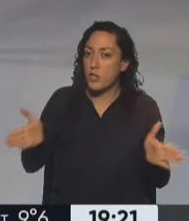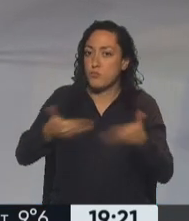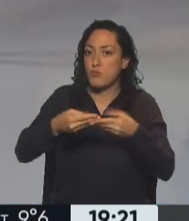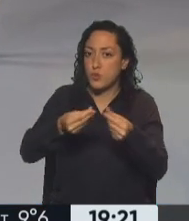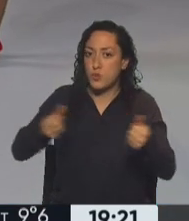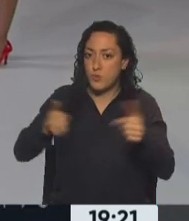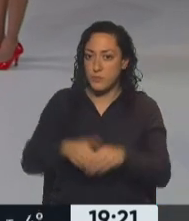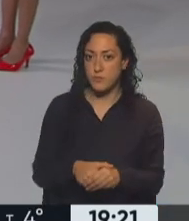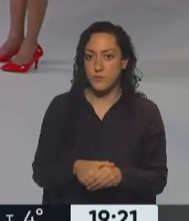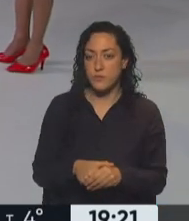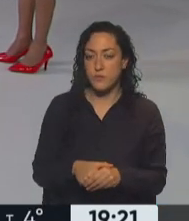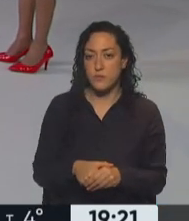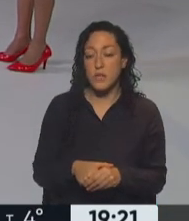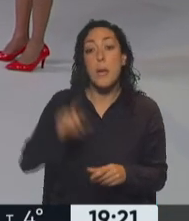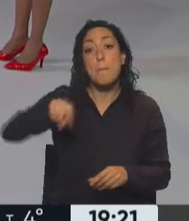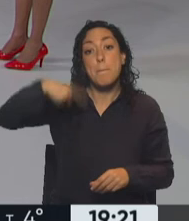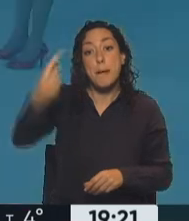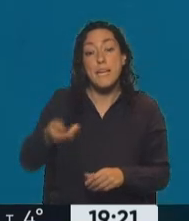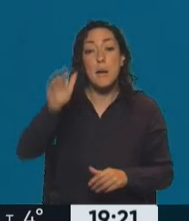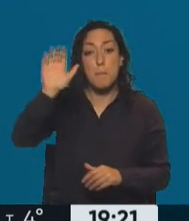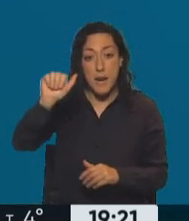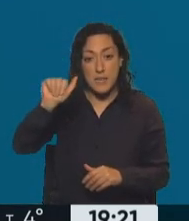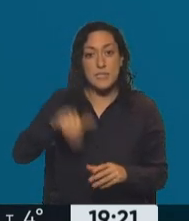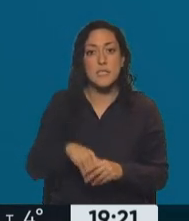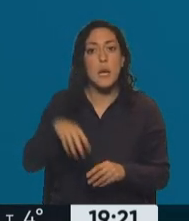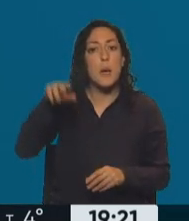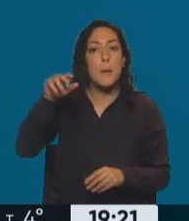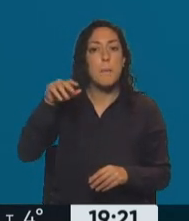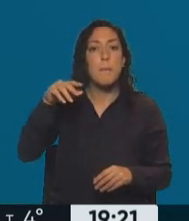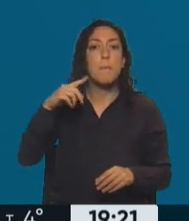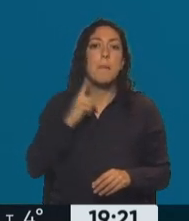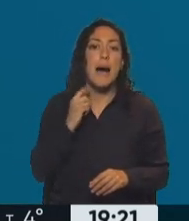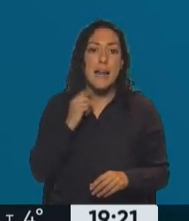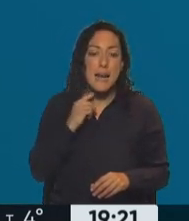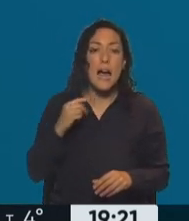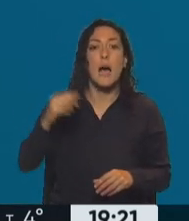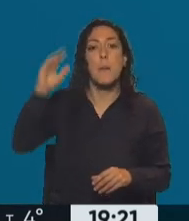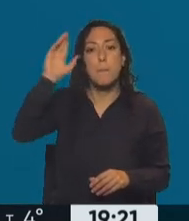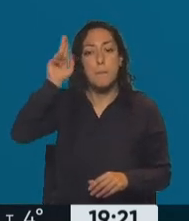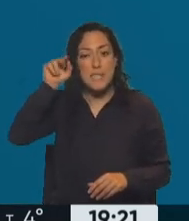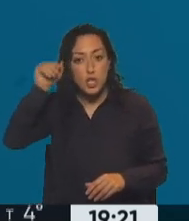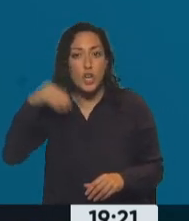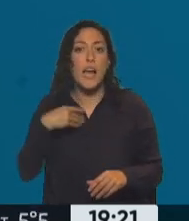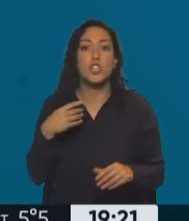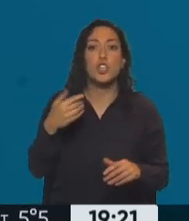tanto se están jugando dos. Muy bien, mañana. Mañana martes se cierra en Paraná Patronato Central a